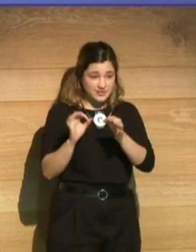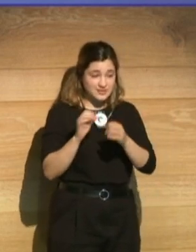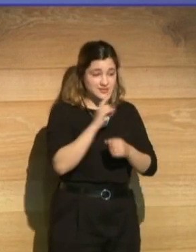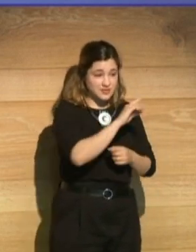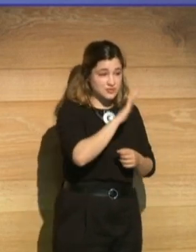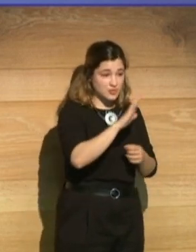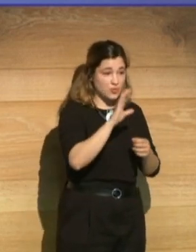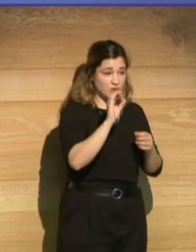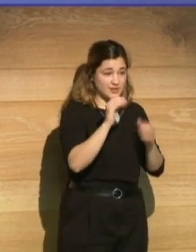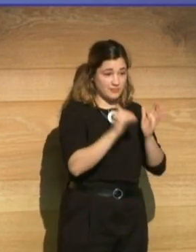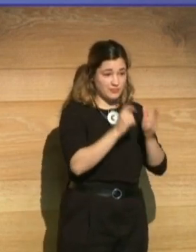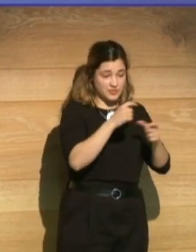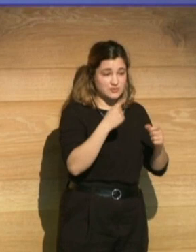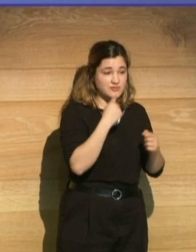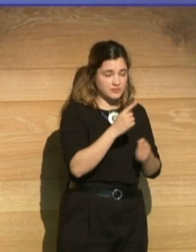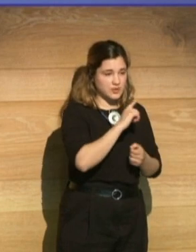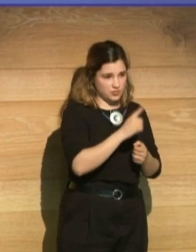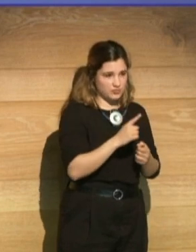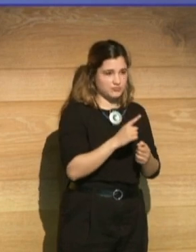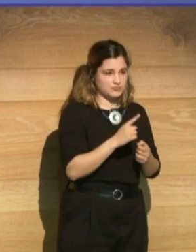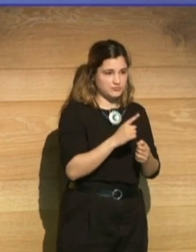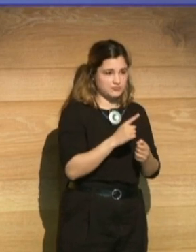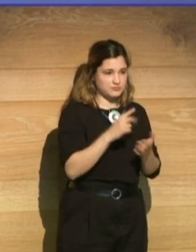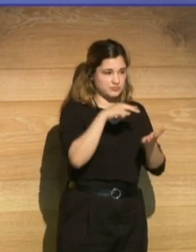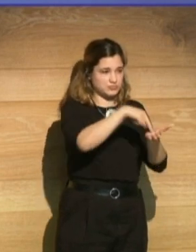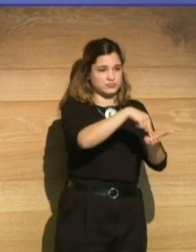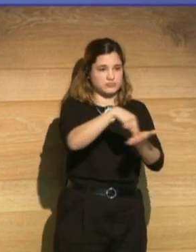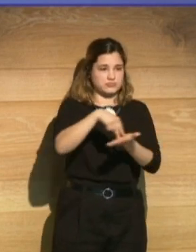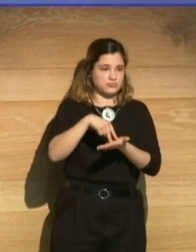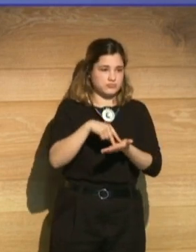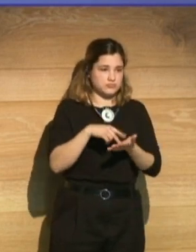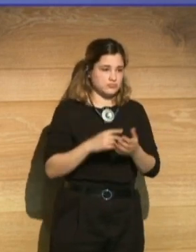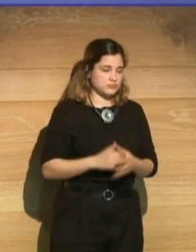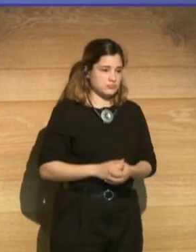personas que se atrevieron a votar que no, exponiéndose a todo. Estamos en la